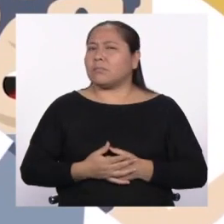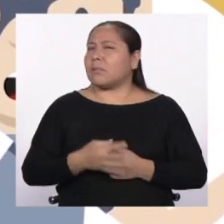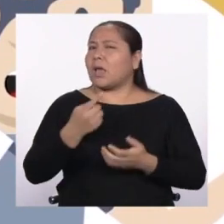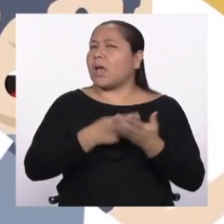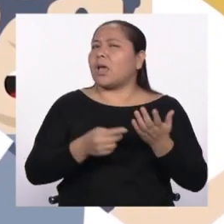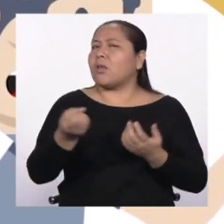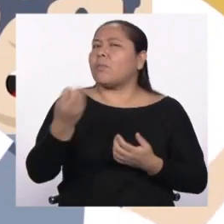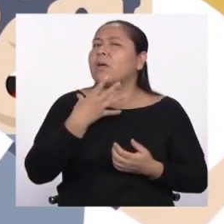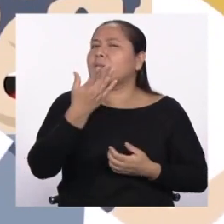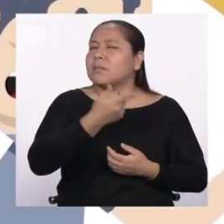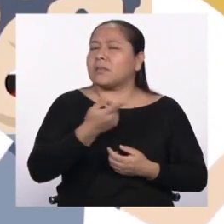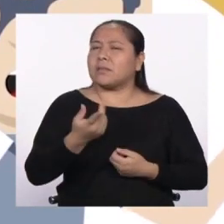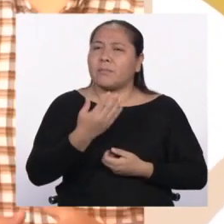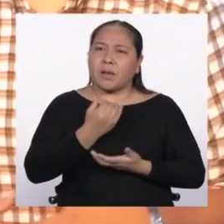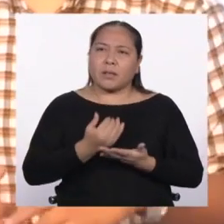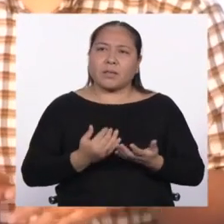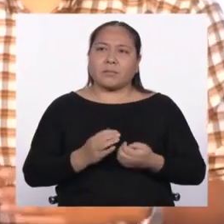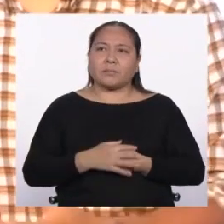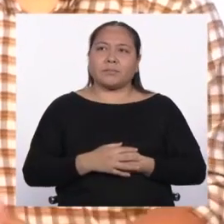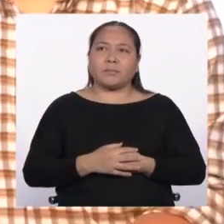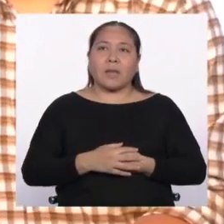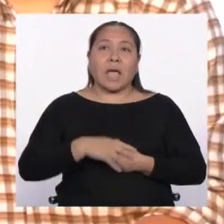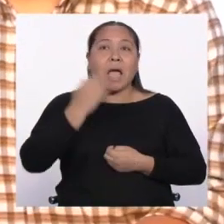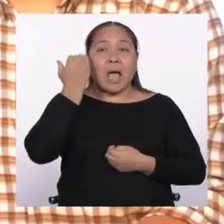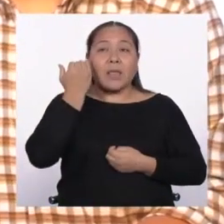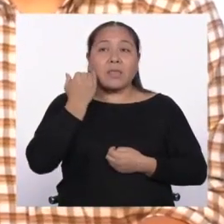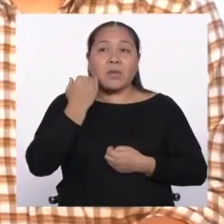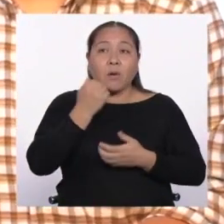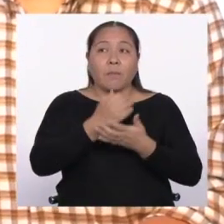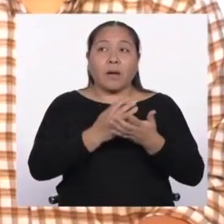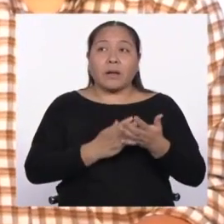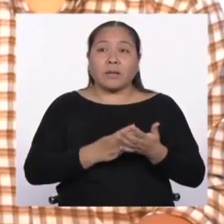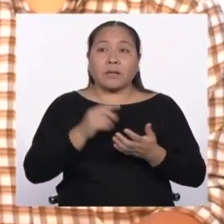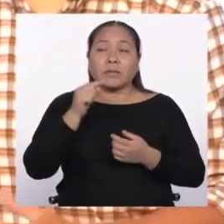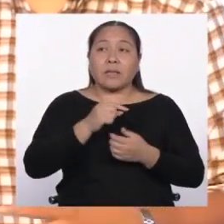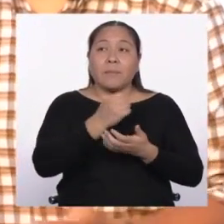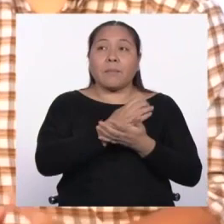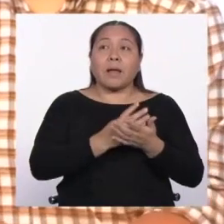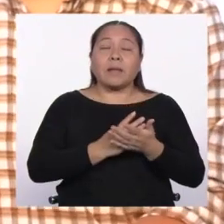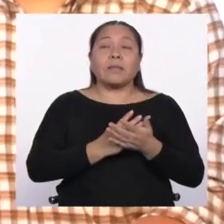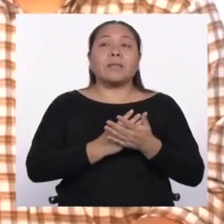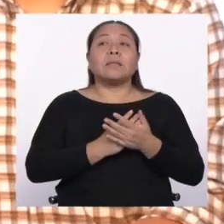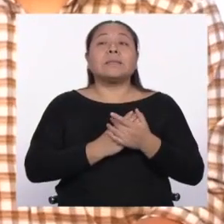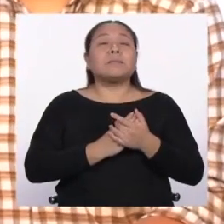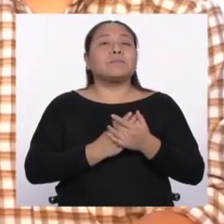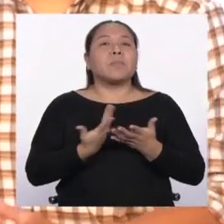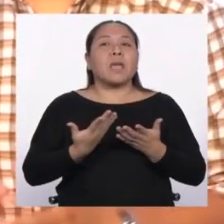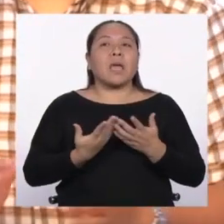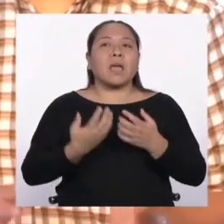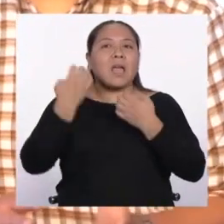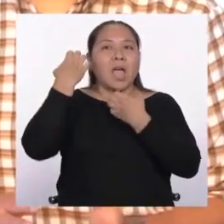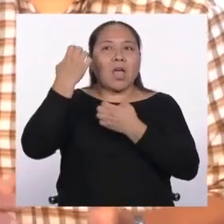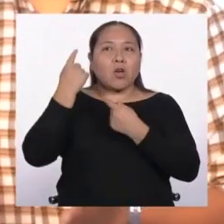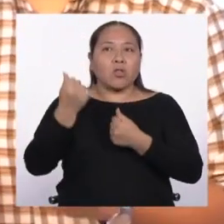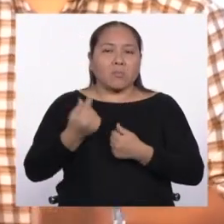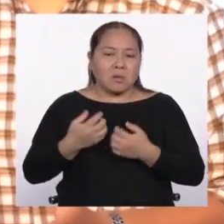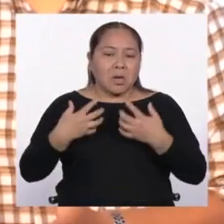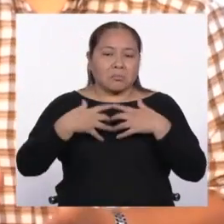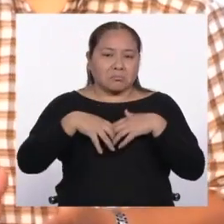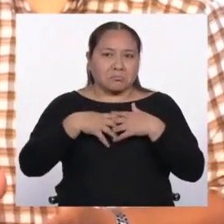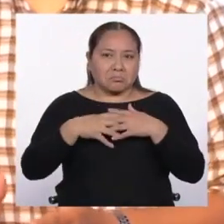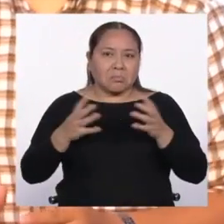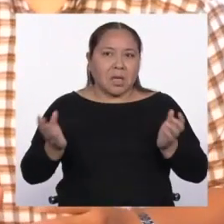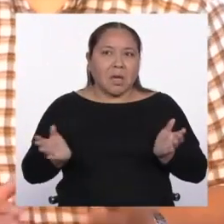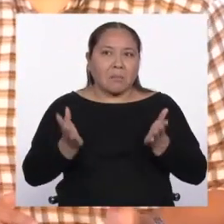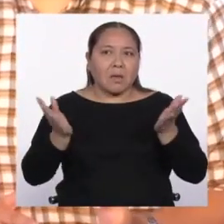puede decirnos sobre esto? En el antiguo régimen, el aspecto económico empieza a tomar fuerza tanto en la industria como en el